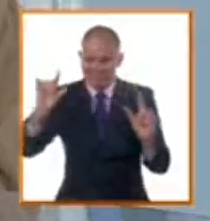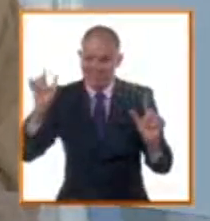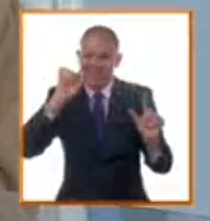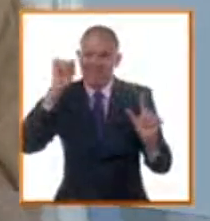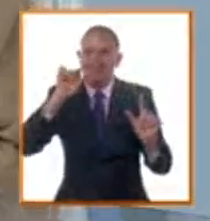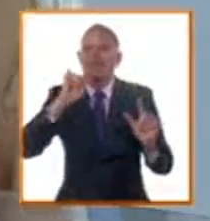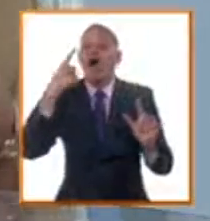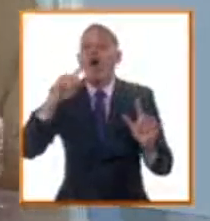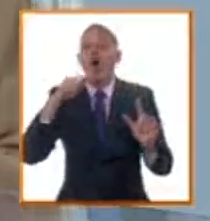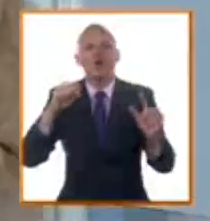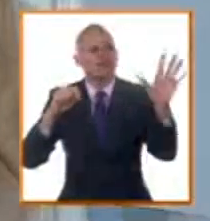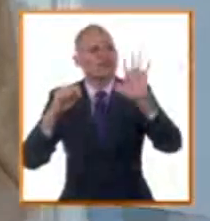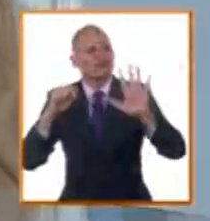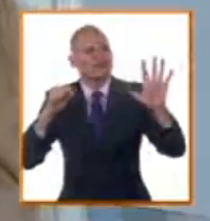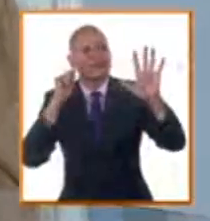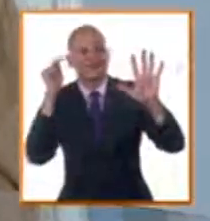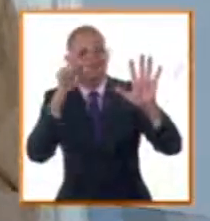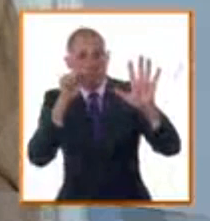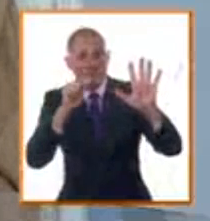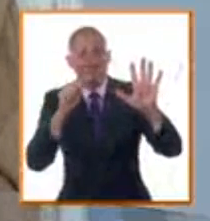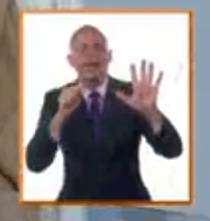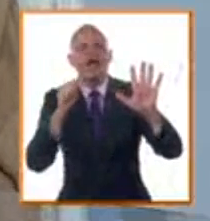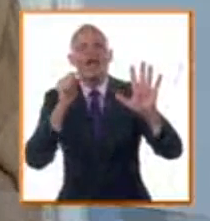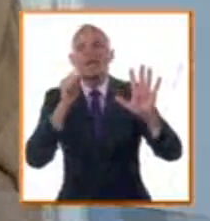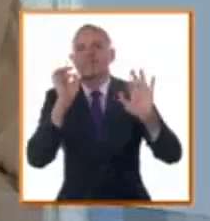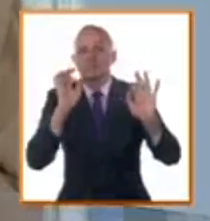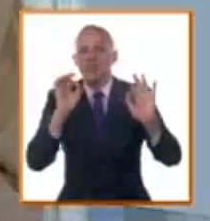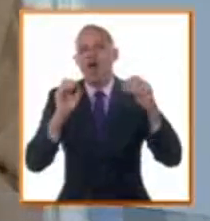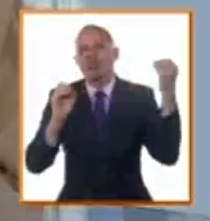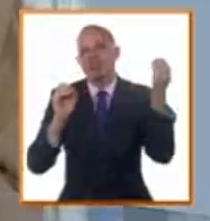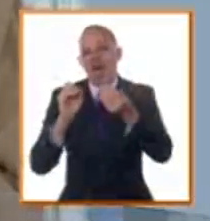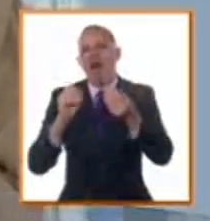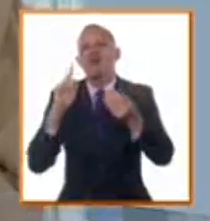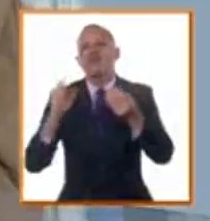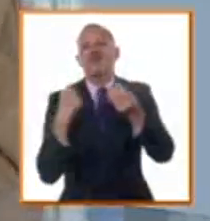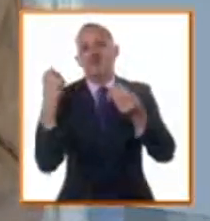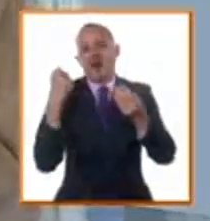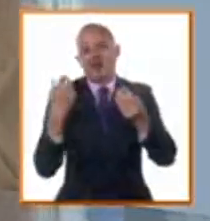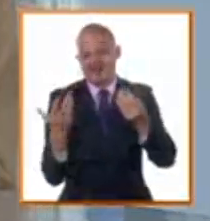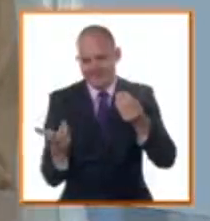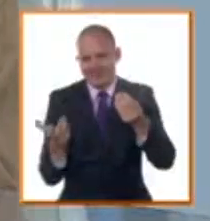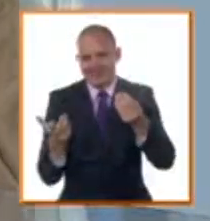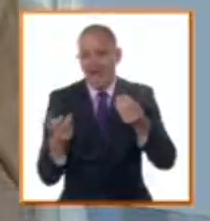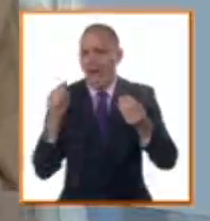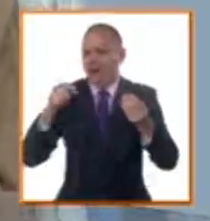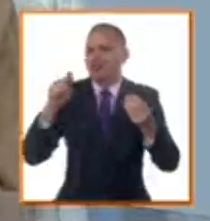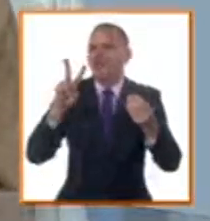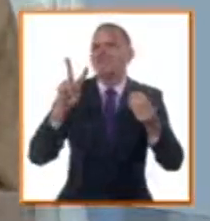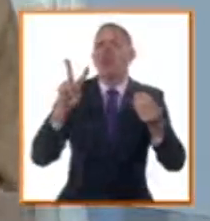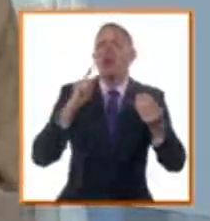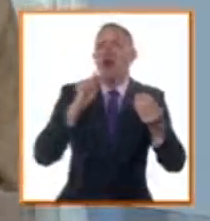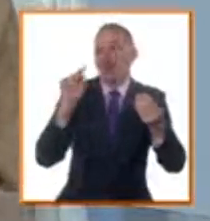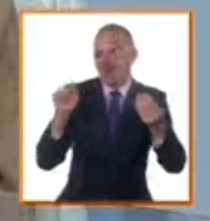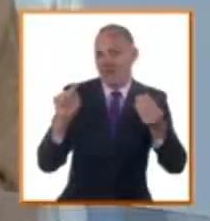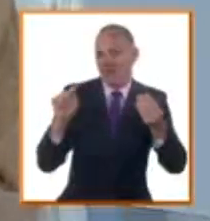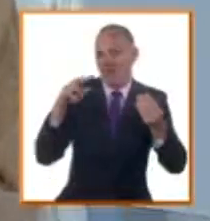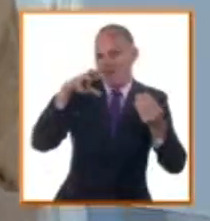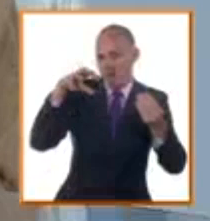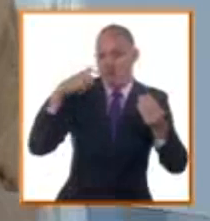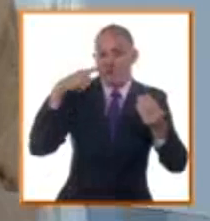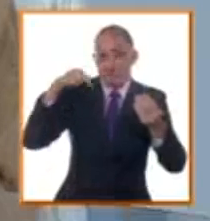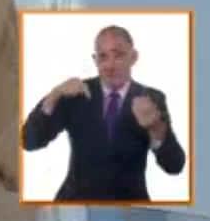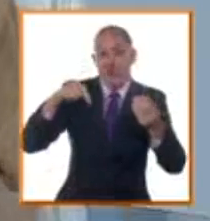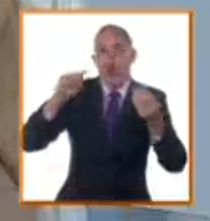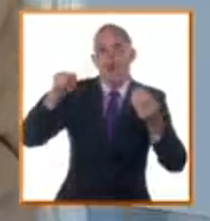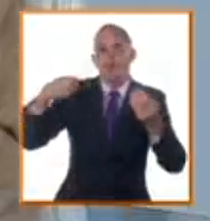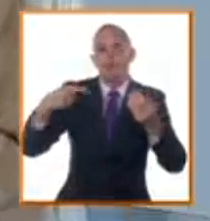del sudeste muy convergente con los suroestes que imponían entonces la vaguada superior. Había una convergencia muy fuerte sobre